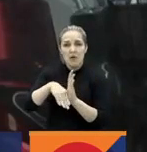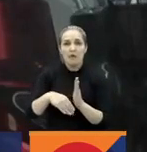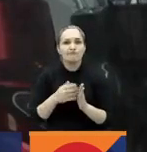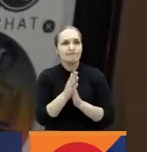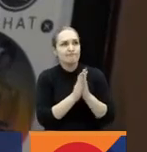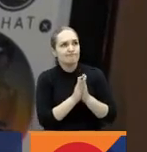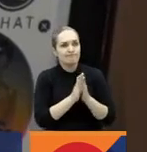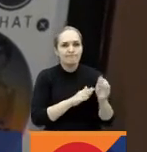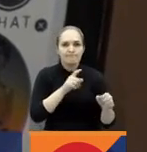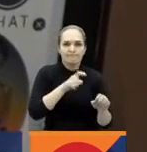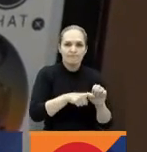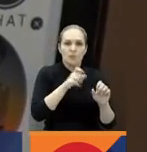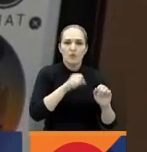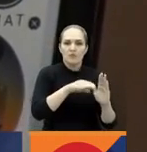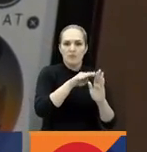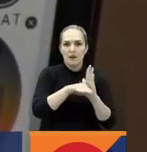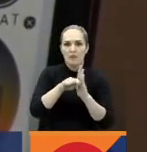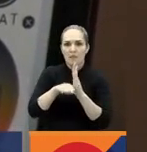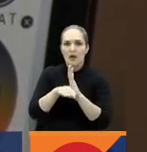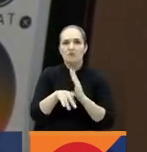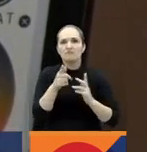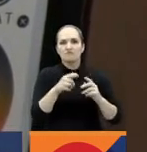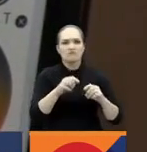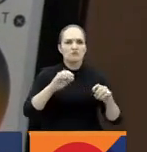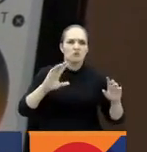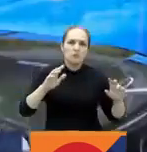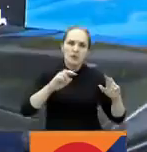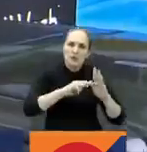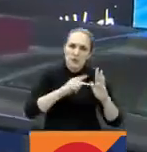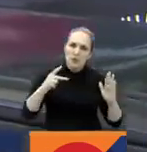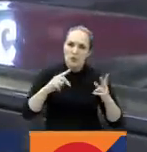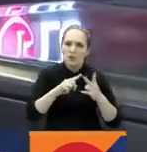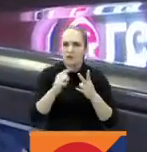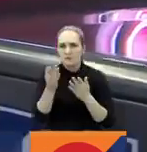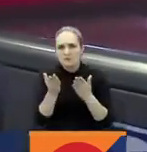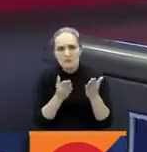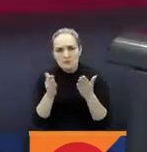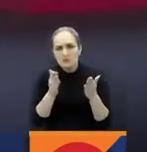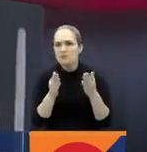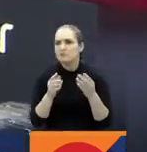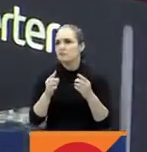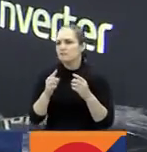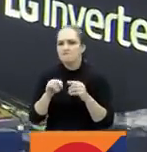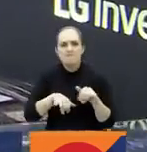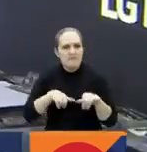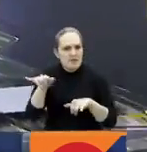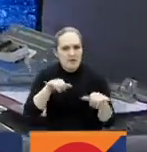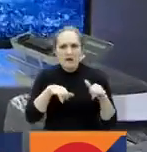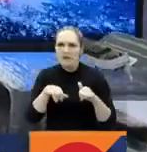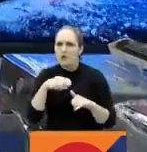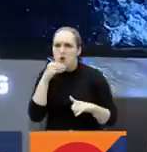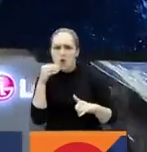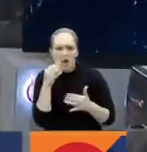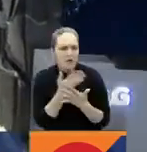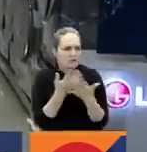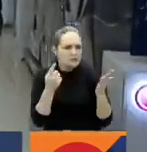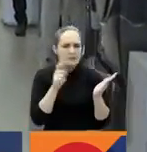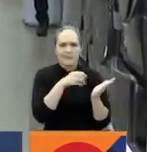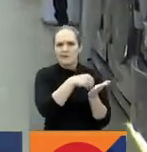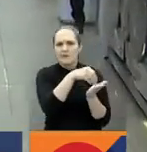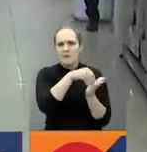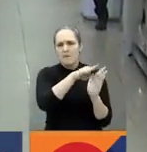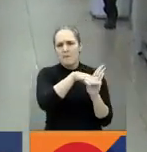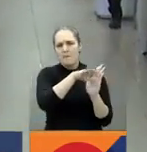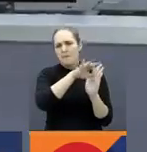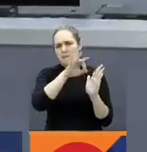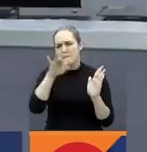plataformas virtuales. Electrodomésticos, ropa, servicios, viajes y artículos para el hogar son los productos más ofertados. En la última jornada